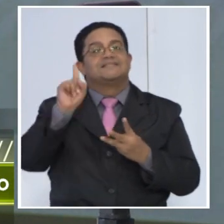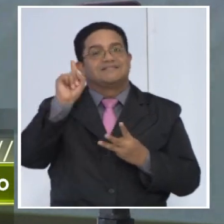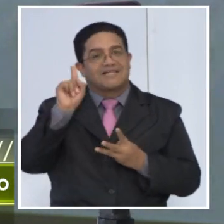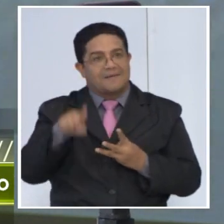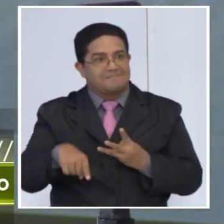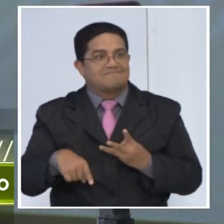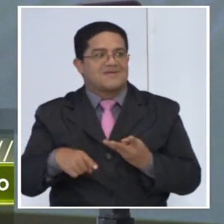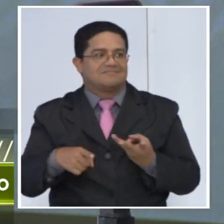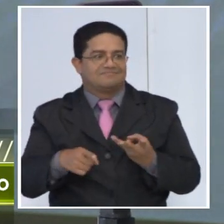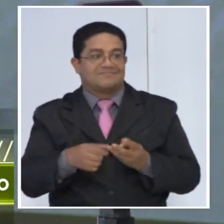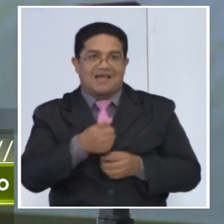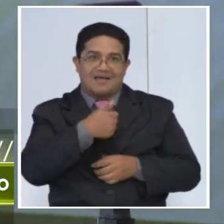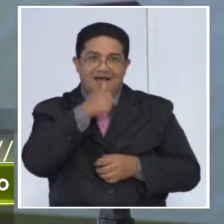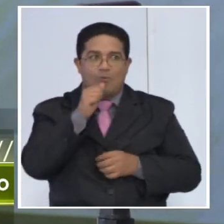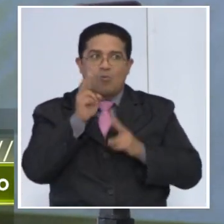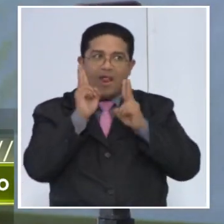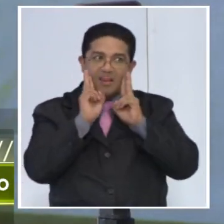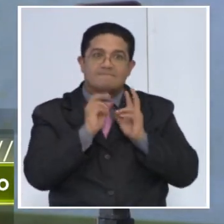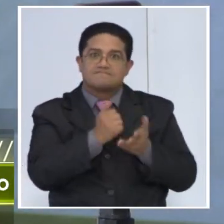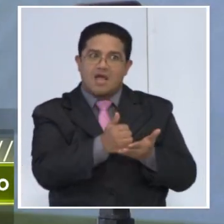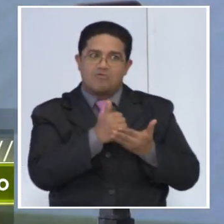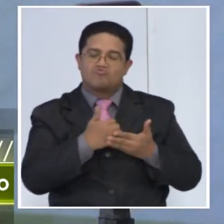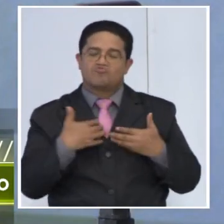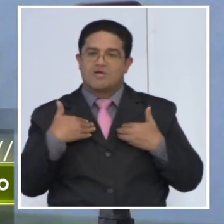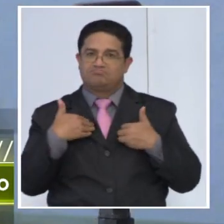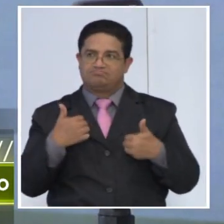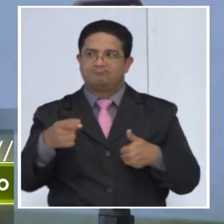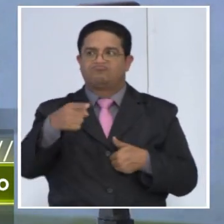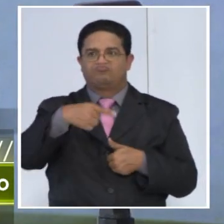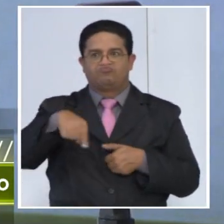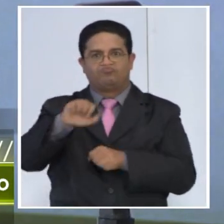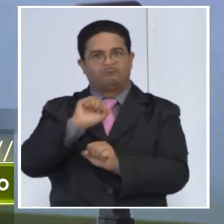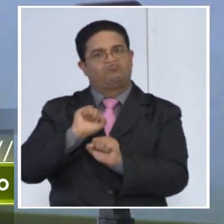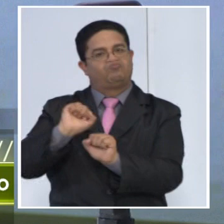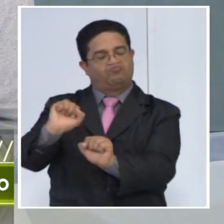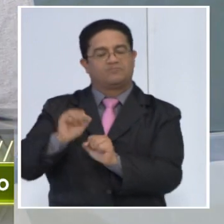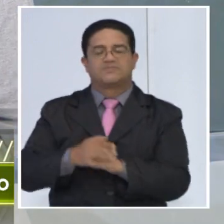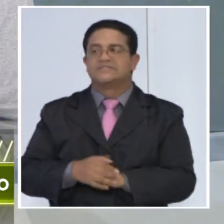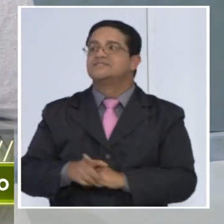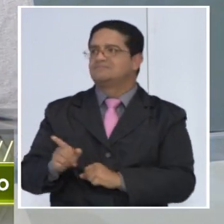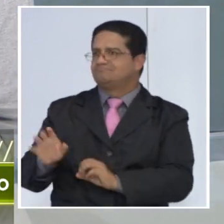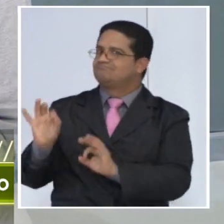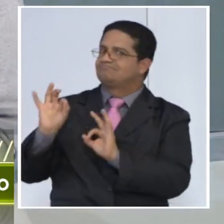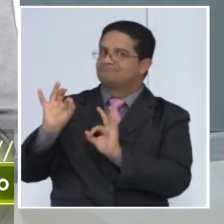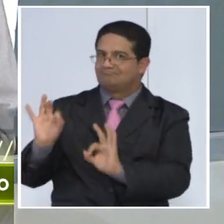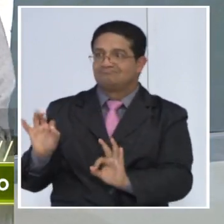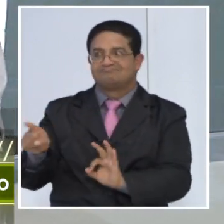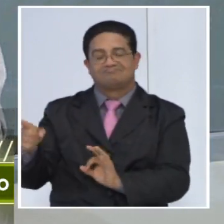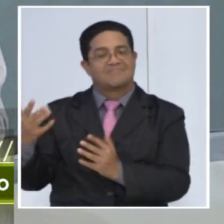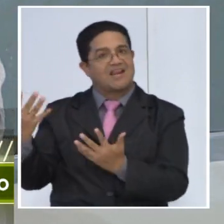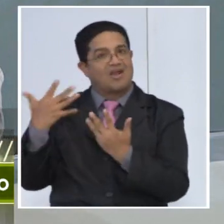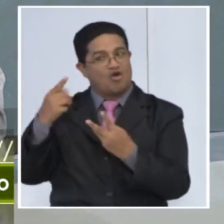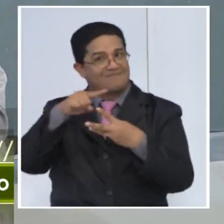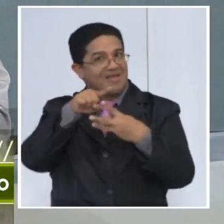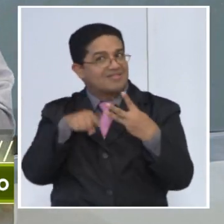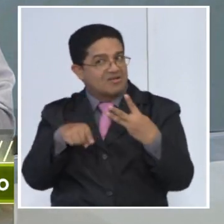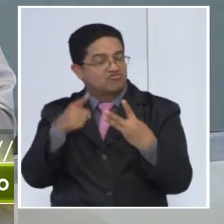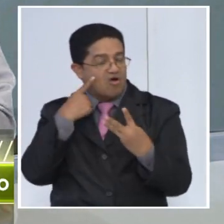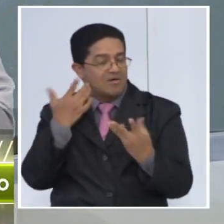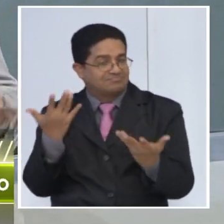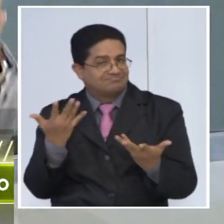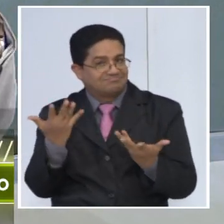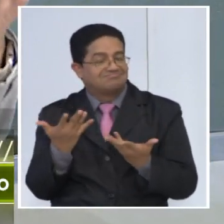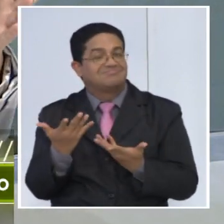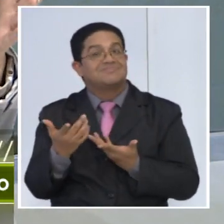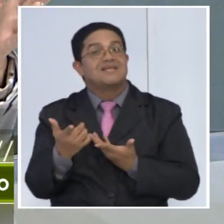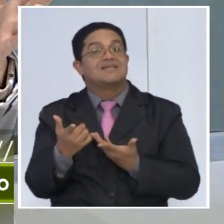calidad de las aguas nos va a mantener sanos para enfermedades respiratorias y gastrointestinales. Por supuesto, ahí tenemos recomendaciones que nos sirven para absolutamente todo